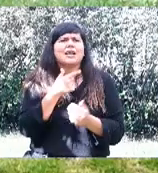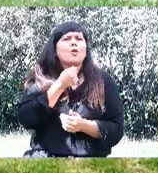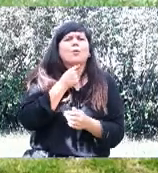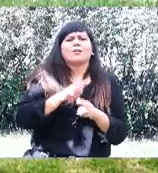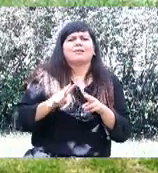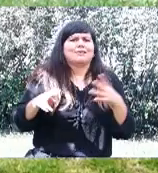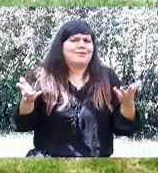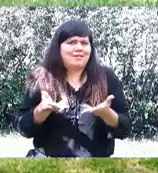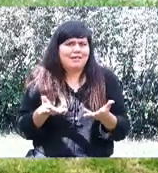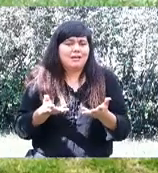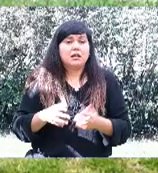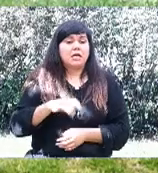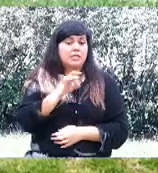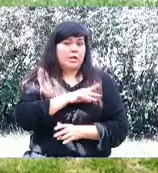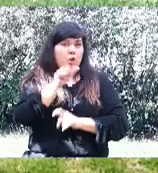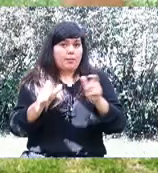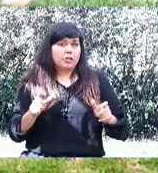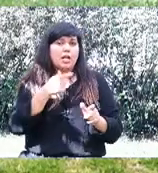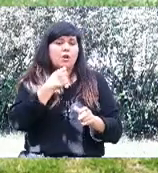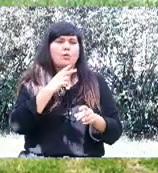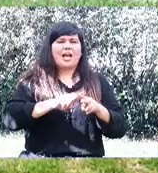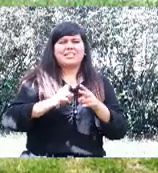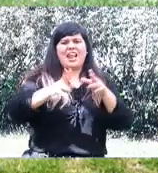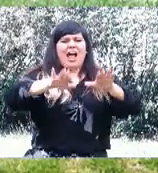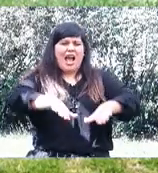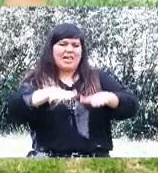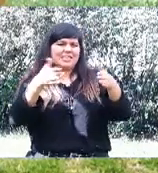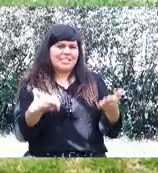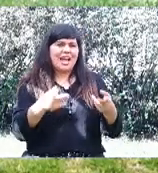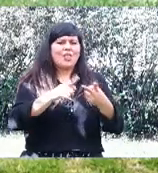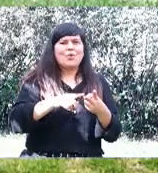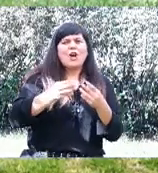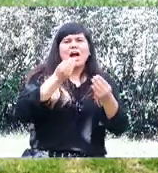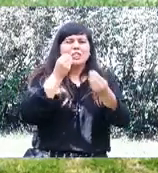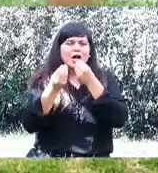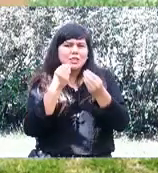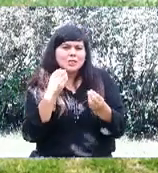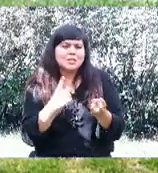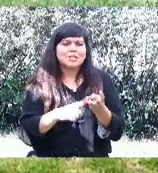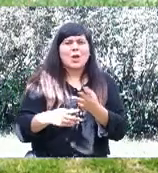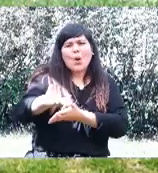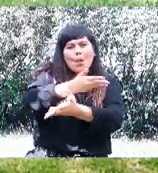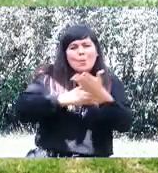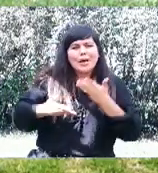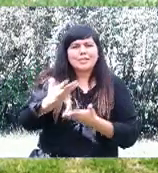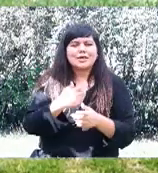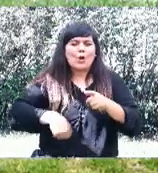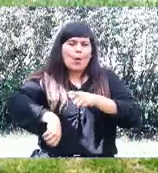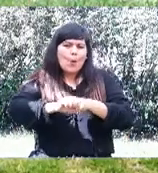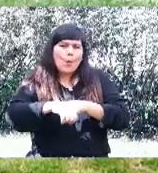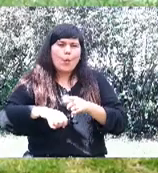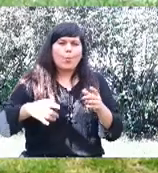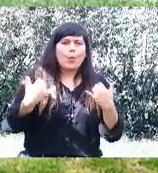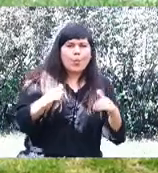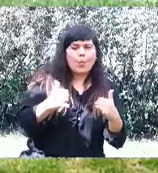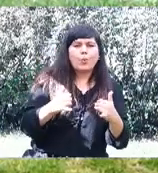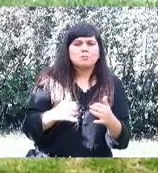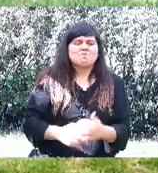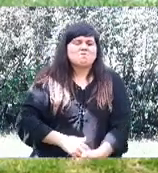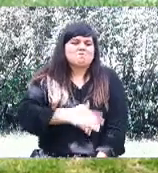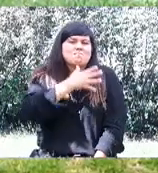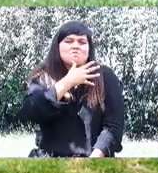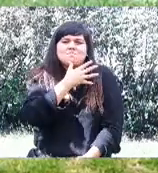hacer ya al chileno Qué le gusta le gusta hacer un asado le gusta hacer picnic le gusta compartir le gusta jugar su pichanga le gusta jugar no